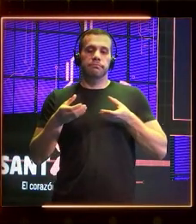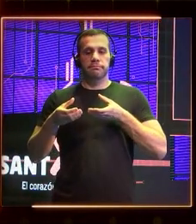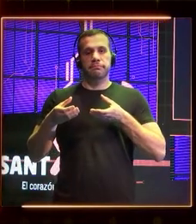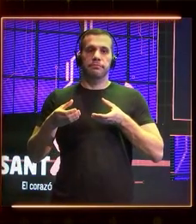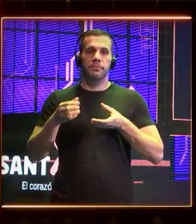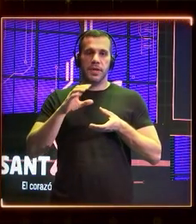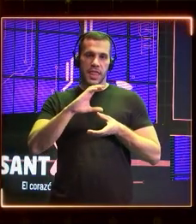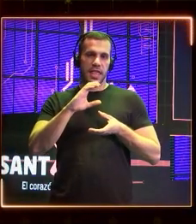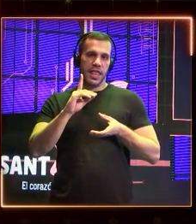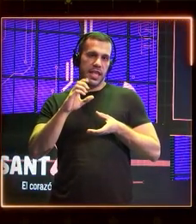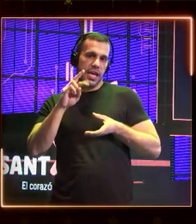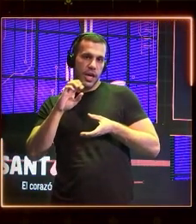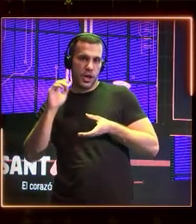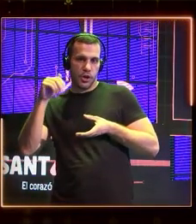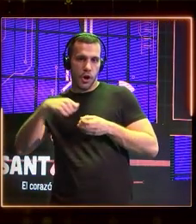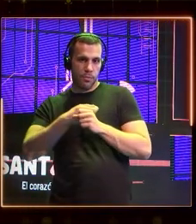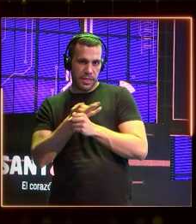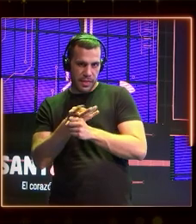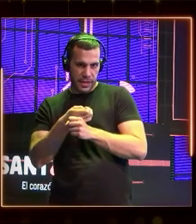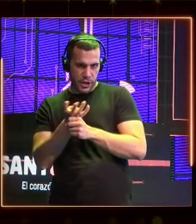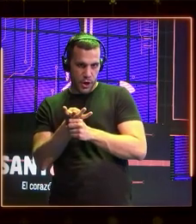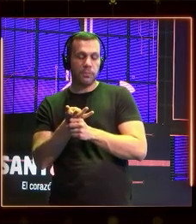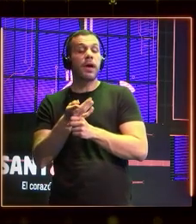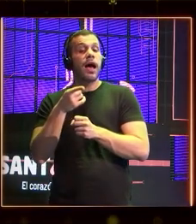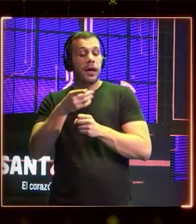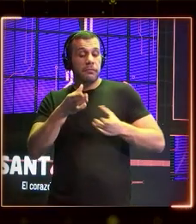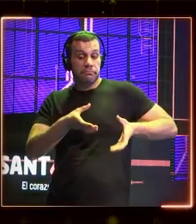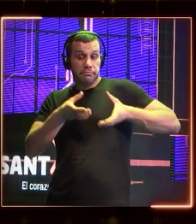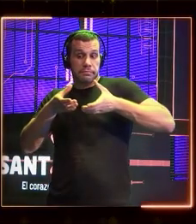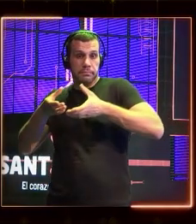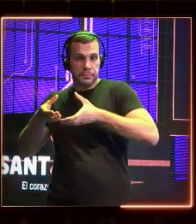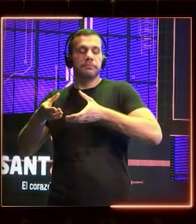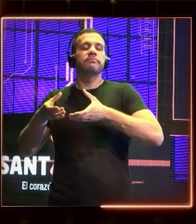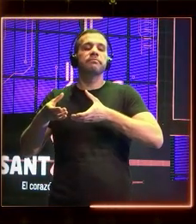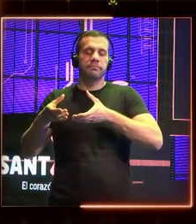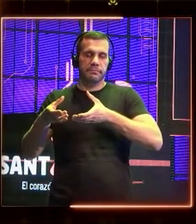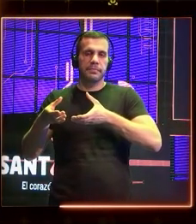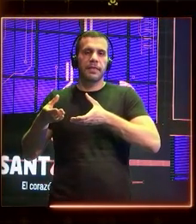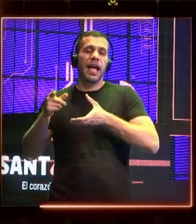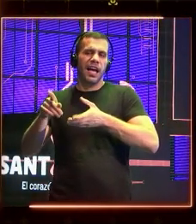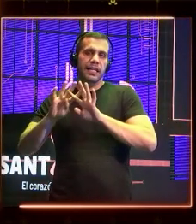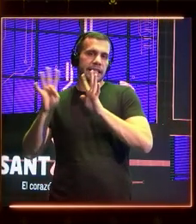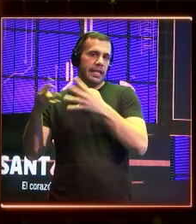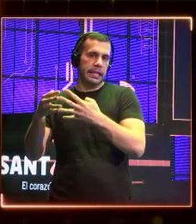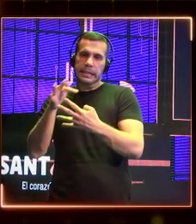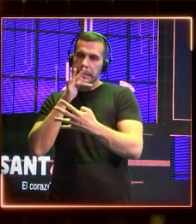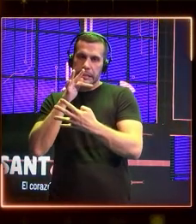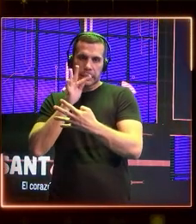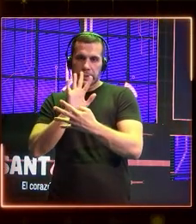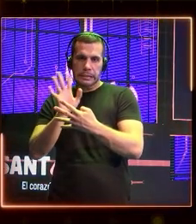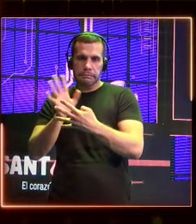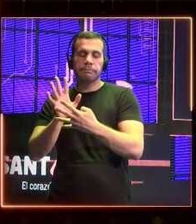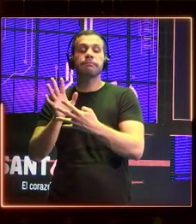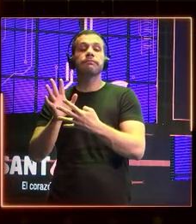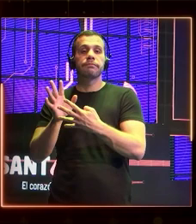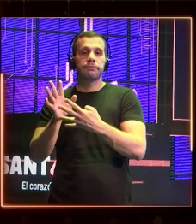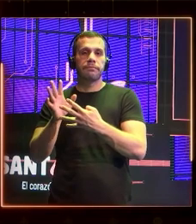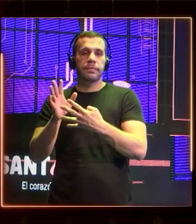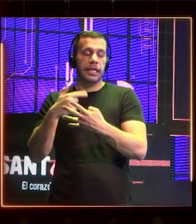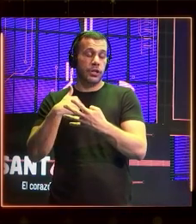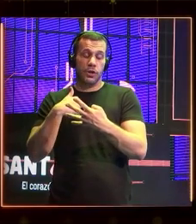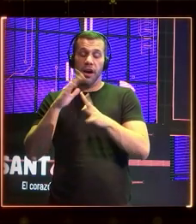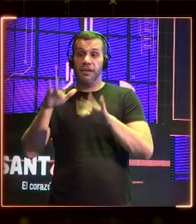y pasó algo en ese momento no había internet evidentemente en aquella época aún Y es que realmente me